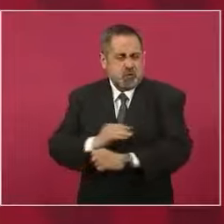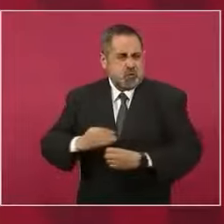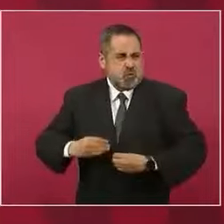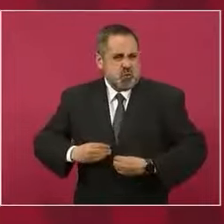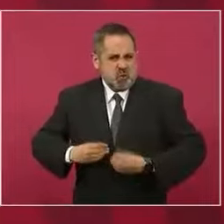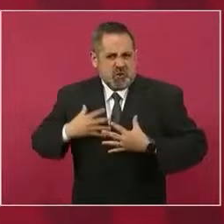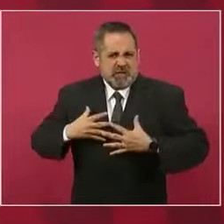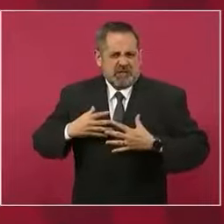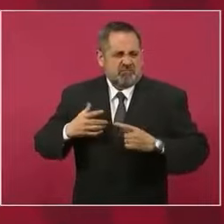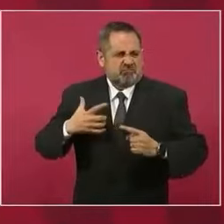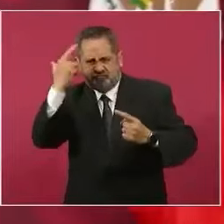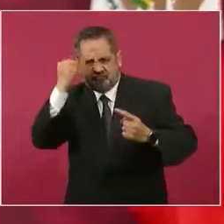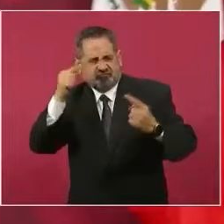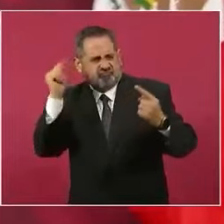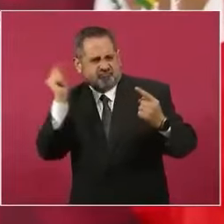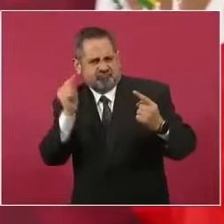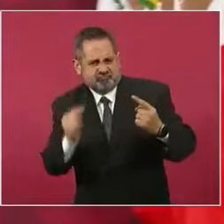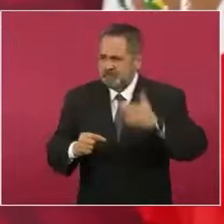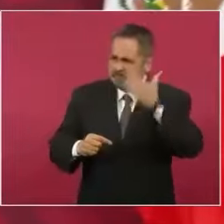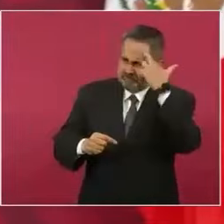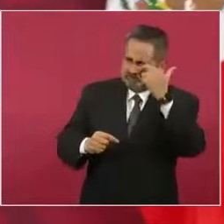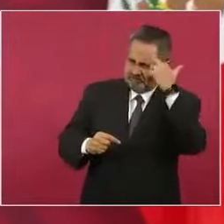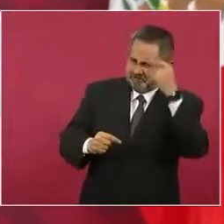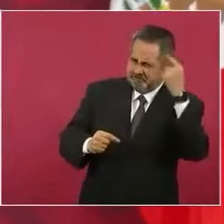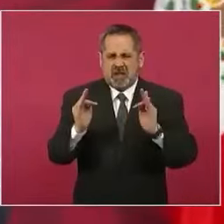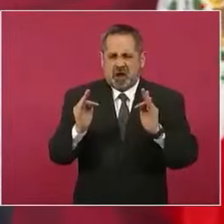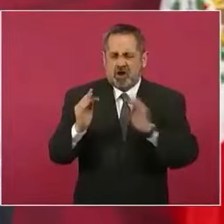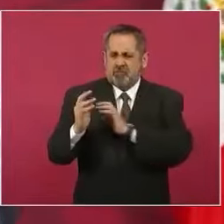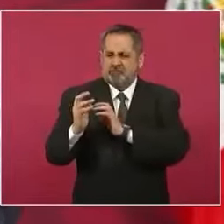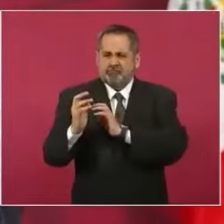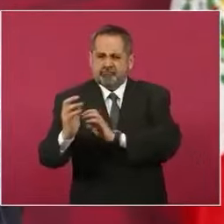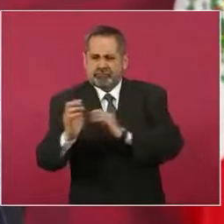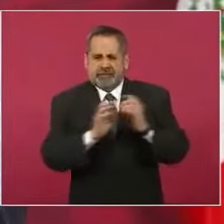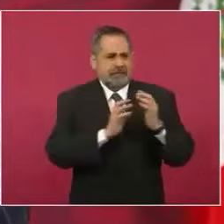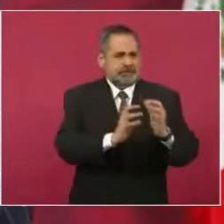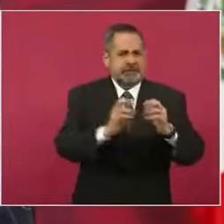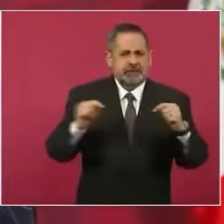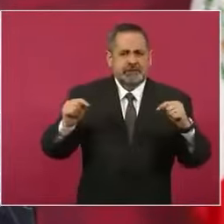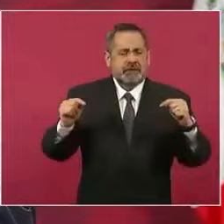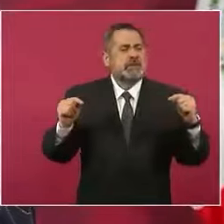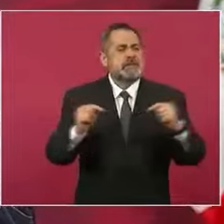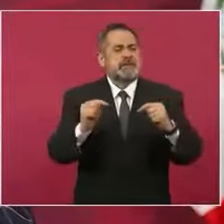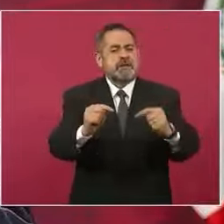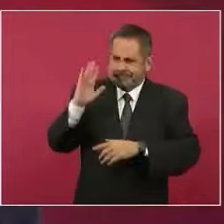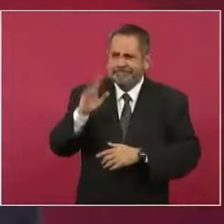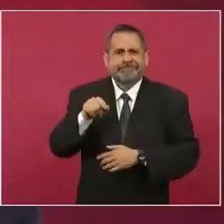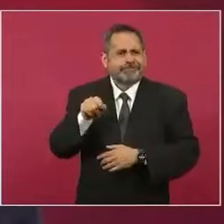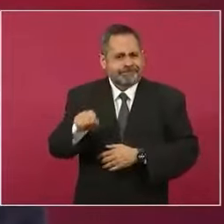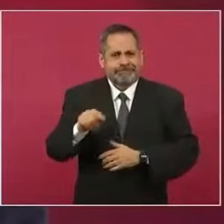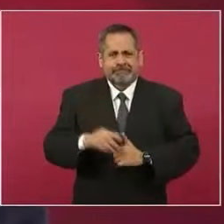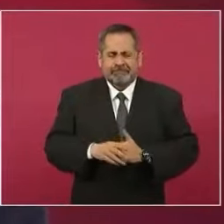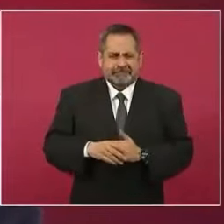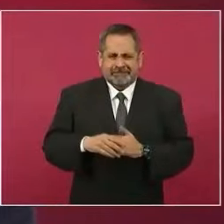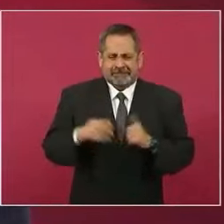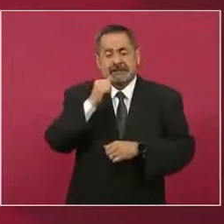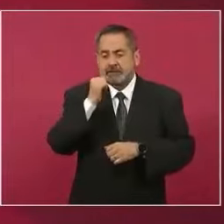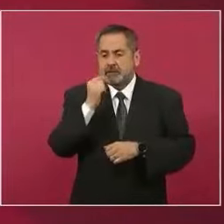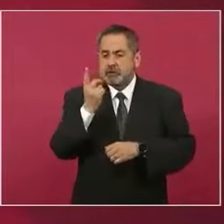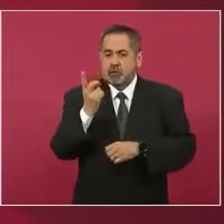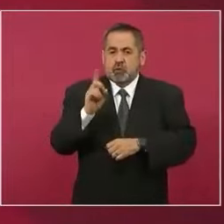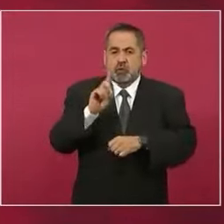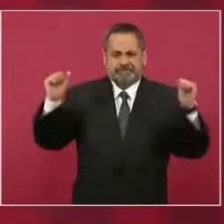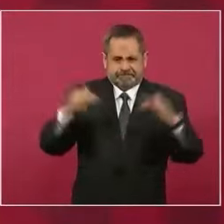apasionado, desde luego con argumentos, pero fuerte, cara a cara. Y esto viene de tiempo atrás. Hay un